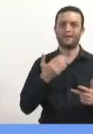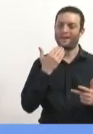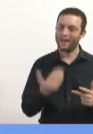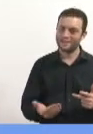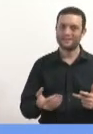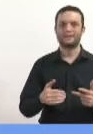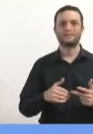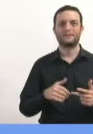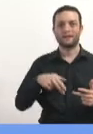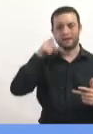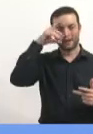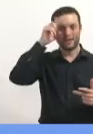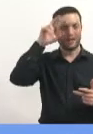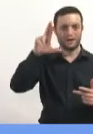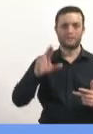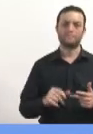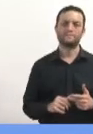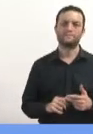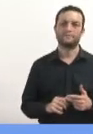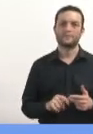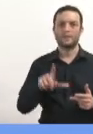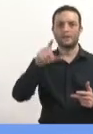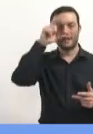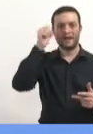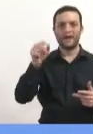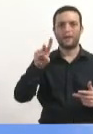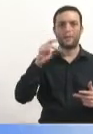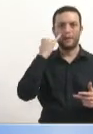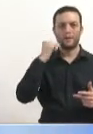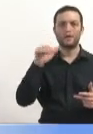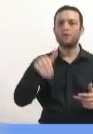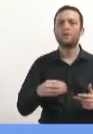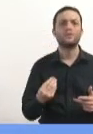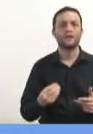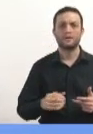de versionar néder afirmativo senador de abbey su voto